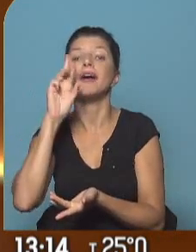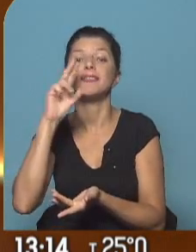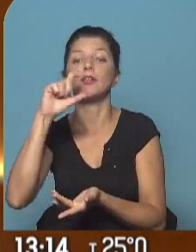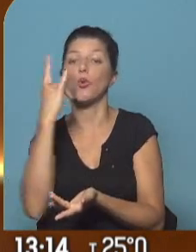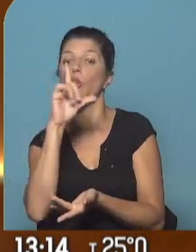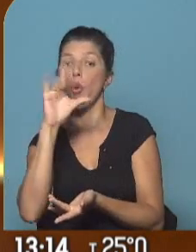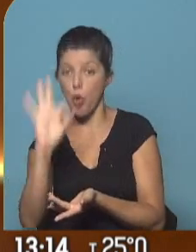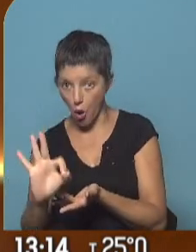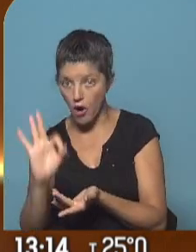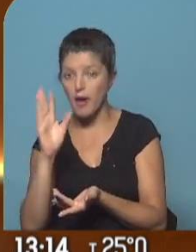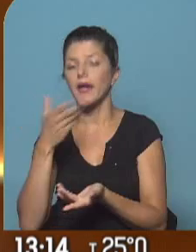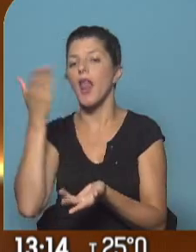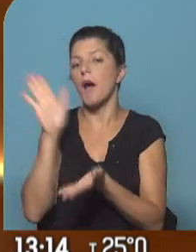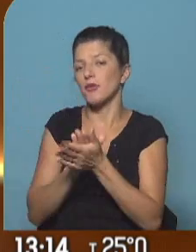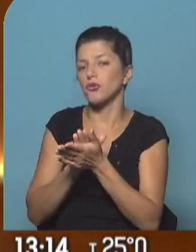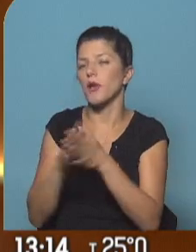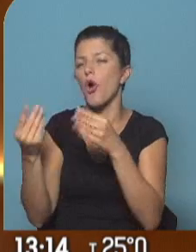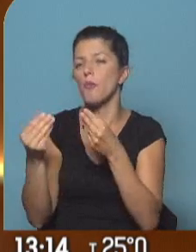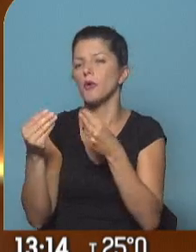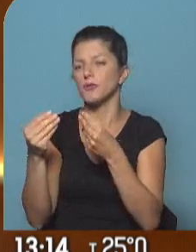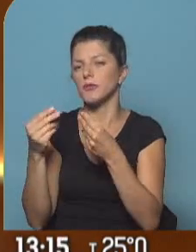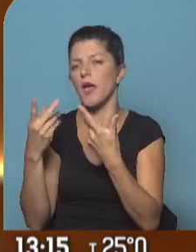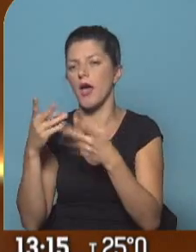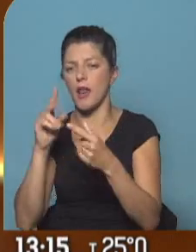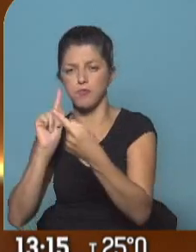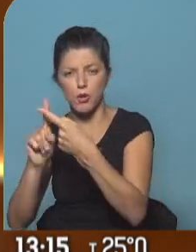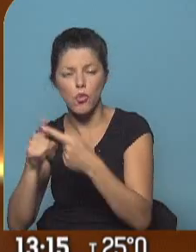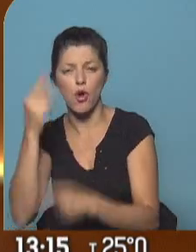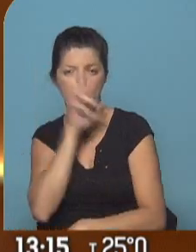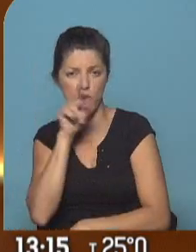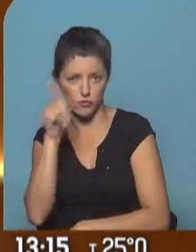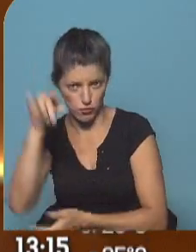muy crítica del trato a las mujeres en el país. Lo que pasa es que con matices, digamos, es con matices.